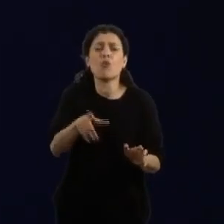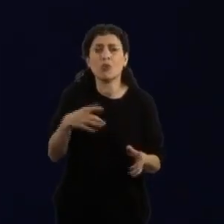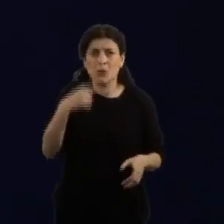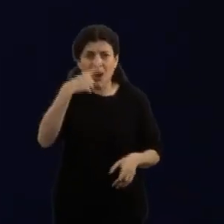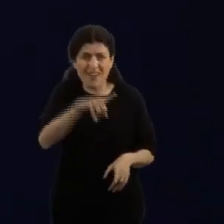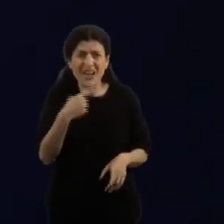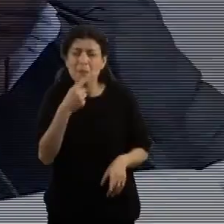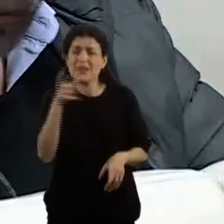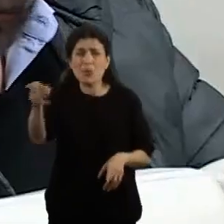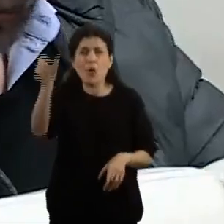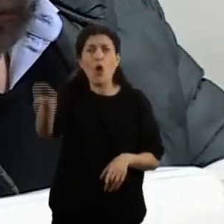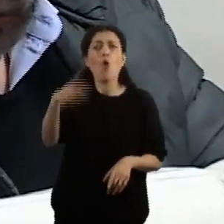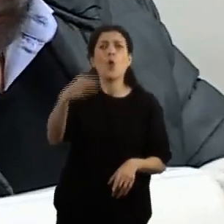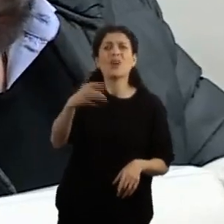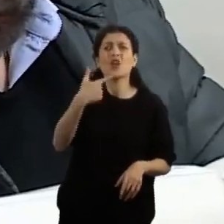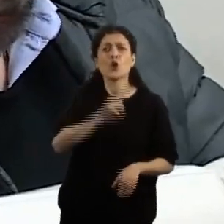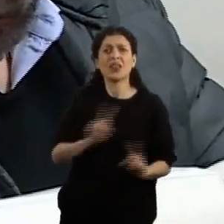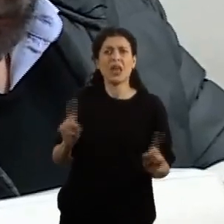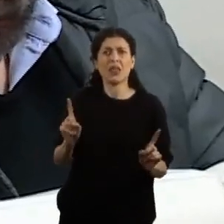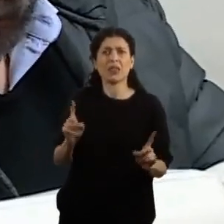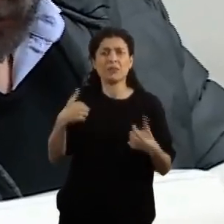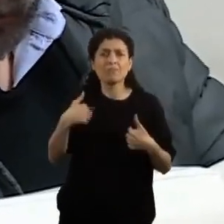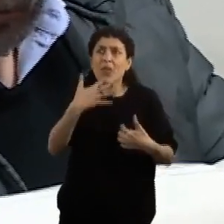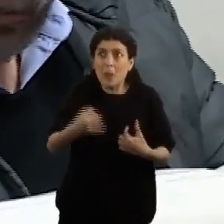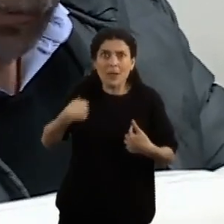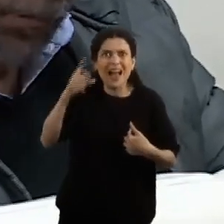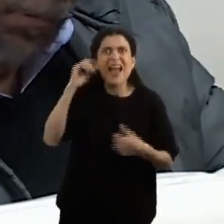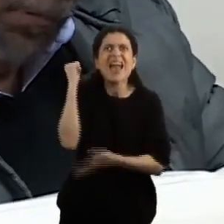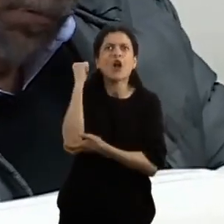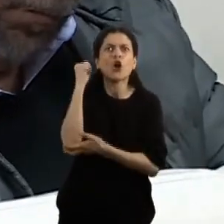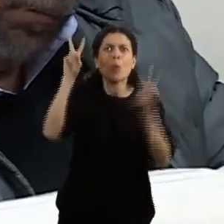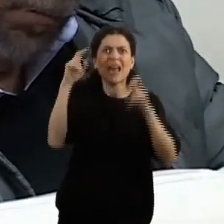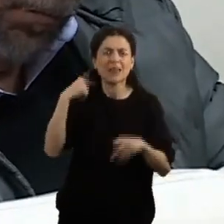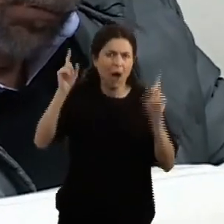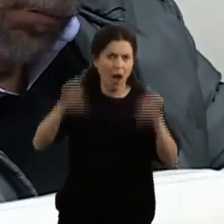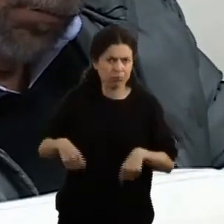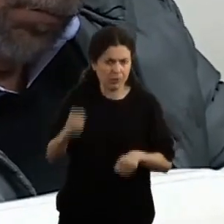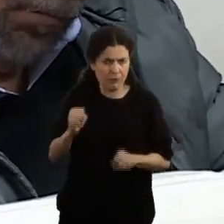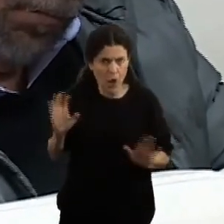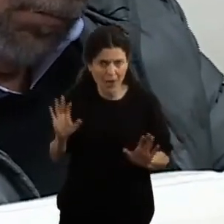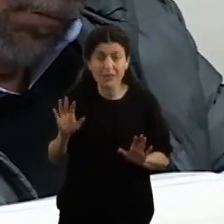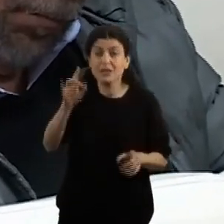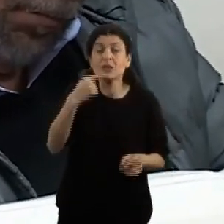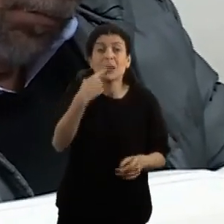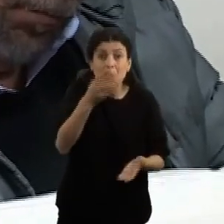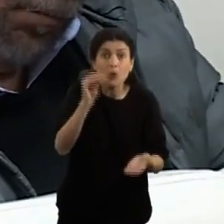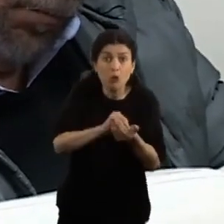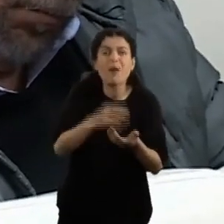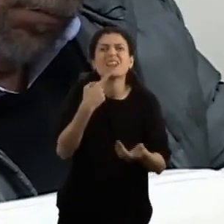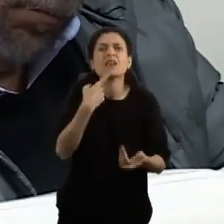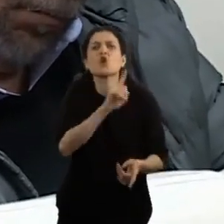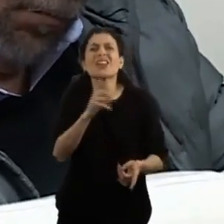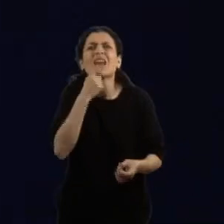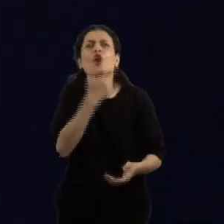hicimos con los pases y la Yo base monetaria. yo no entiendo mucho de economía, por eso te pregunto cuál es la razón para que haya emitido el gobierno cuando no quiere